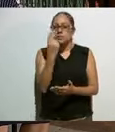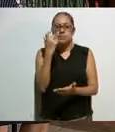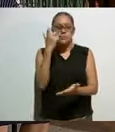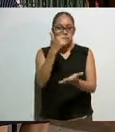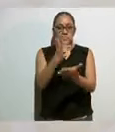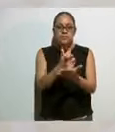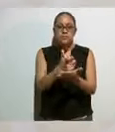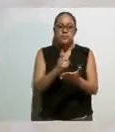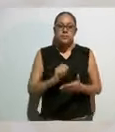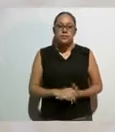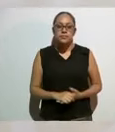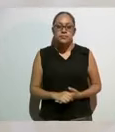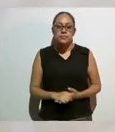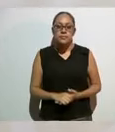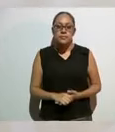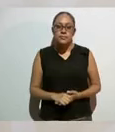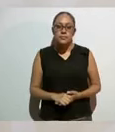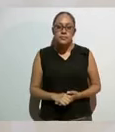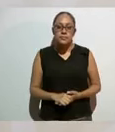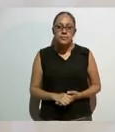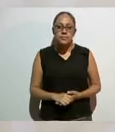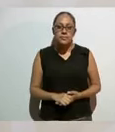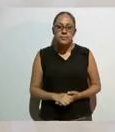porque esto